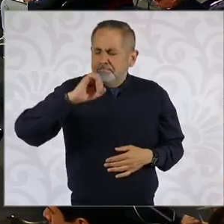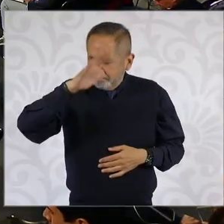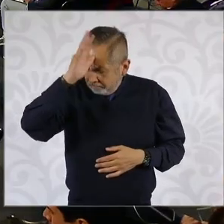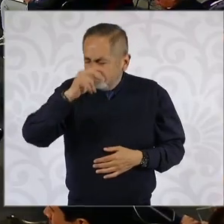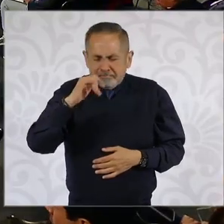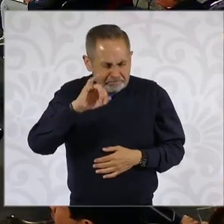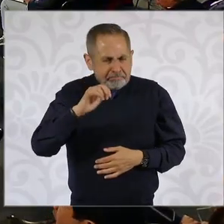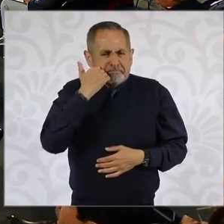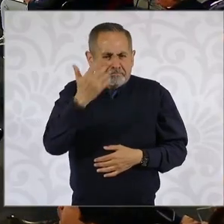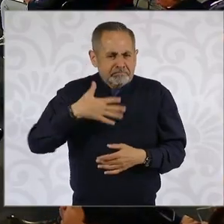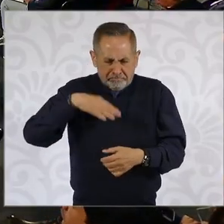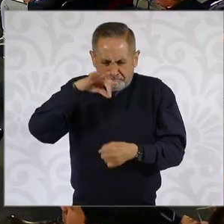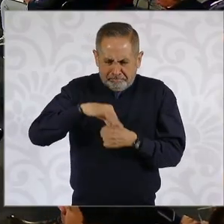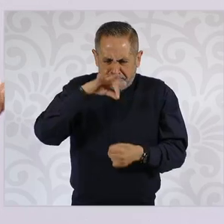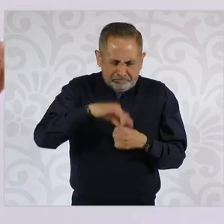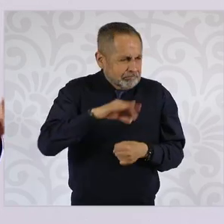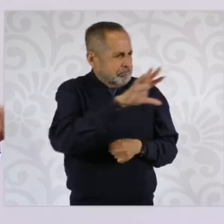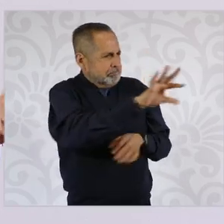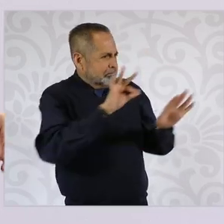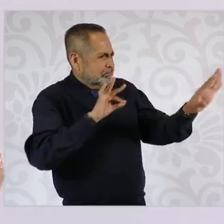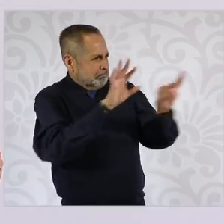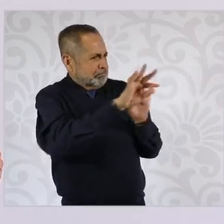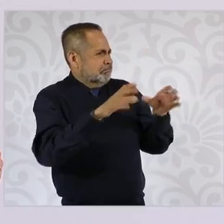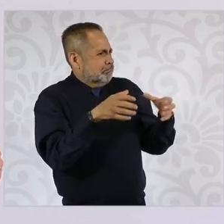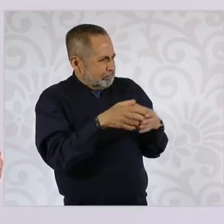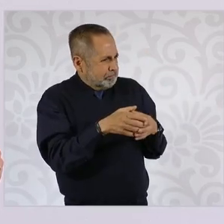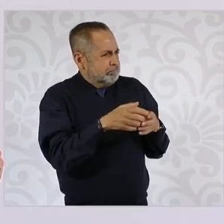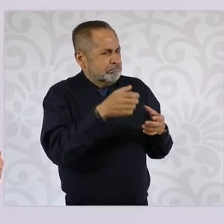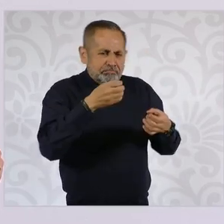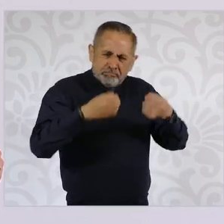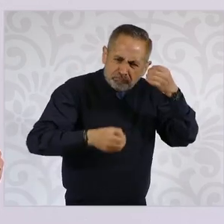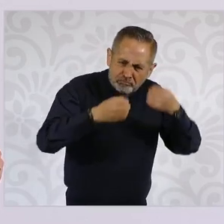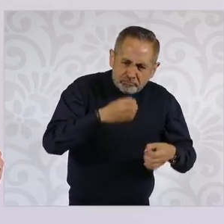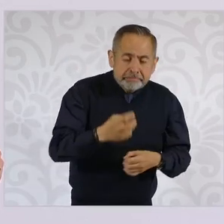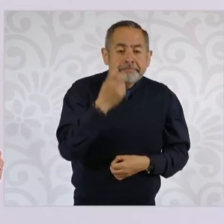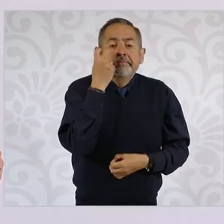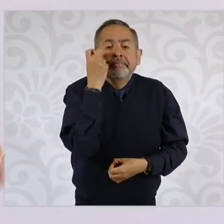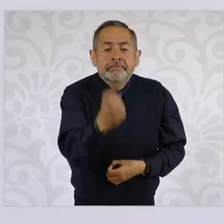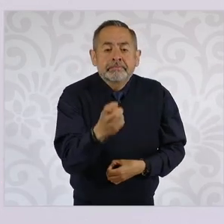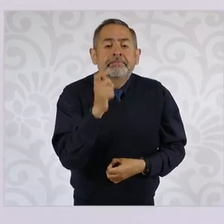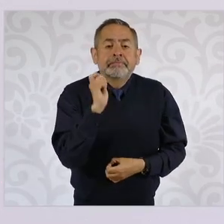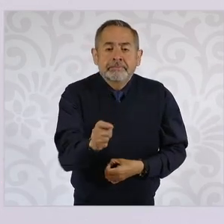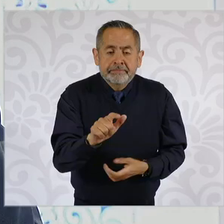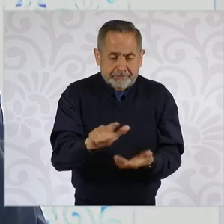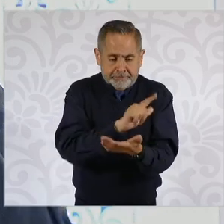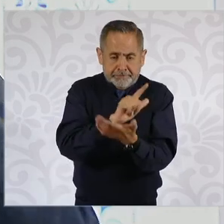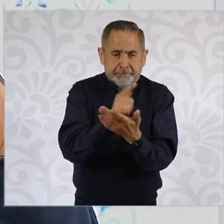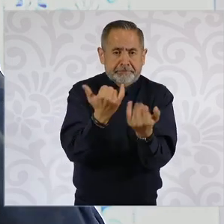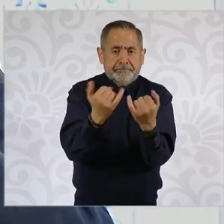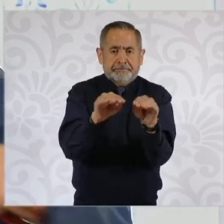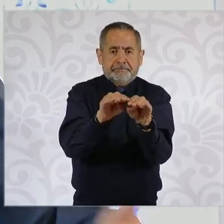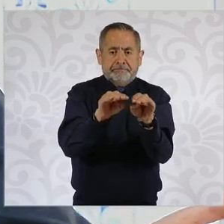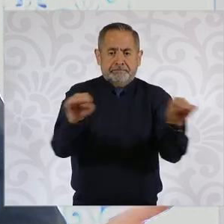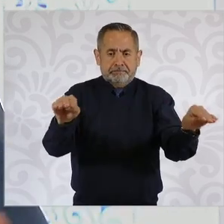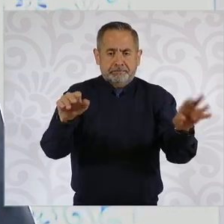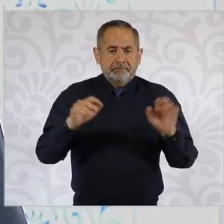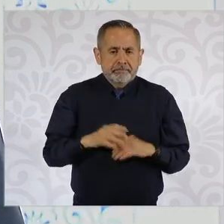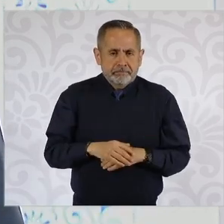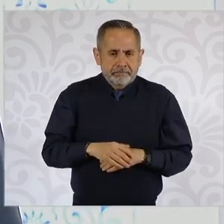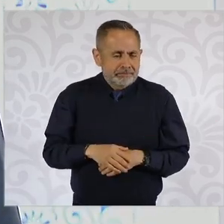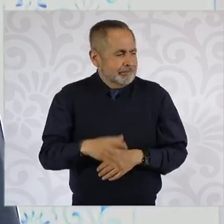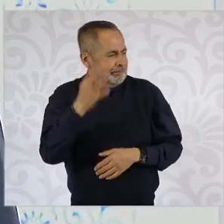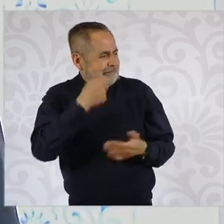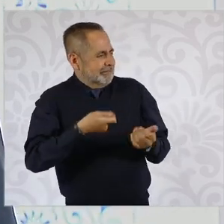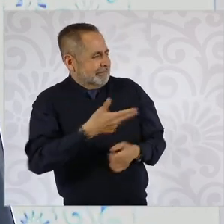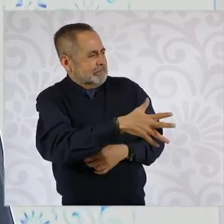qué va a hacer? Pues construir un Estado de Derecho en nuestro país. El presidente López Obrador le llamaba el Estado de Chueco.